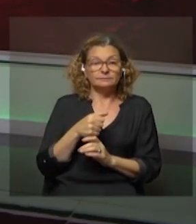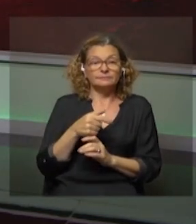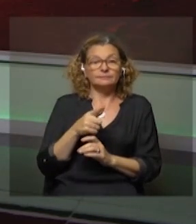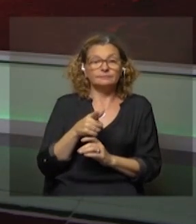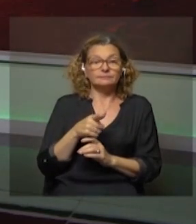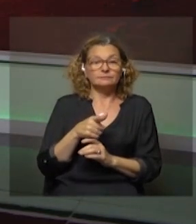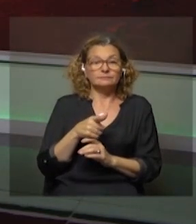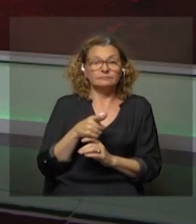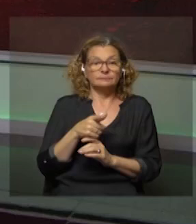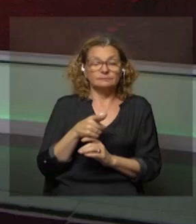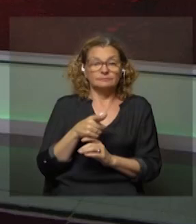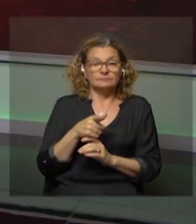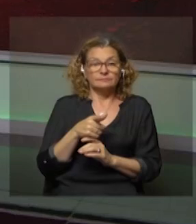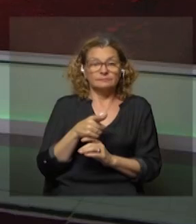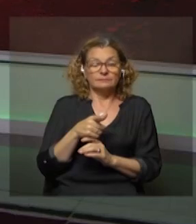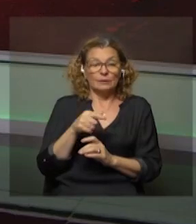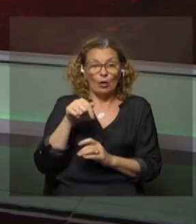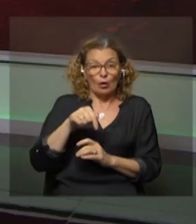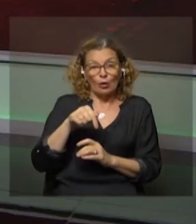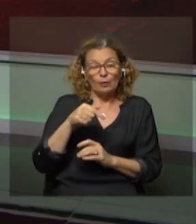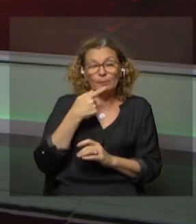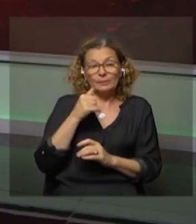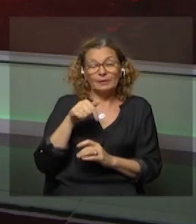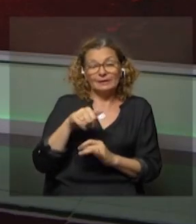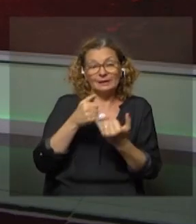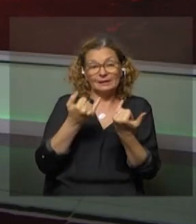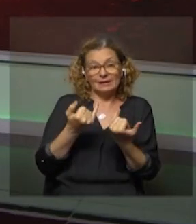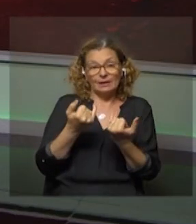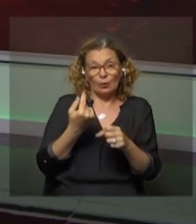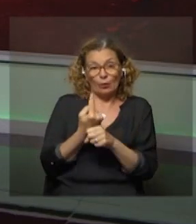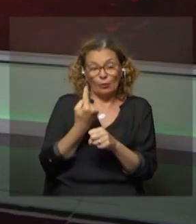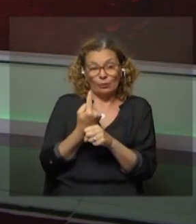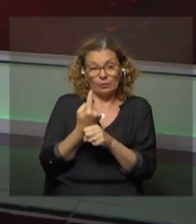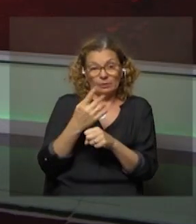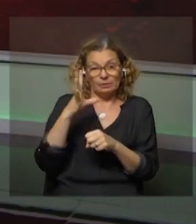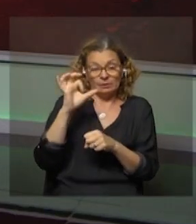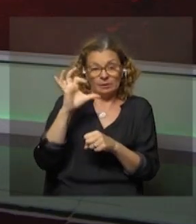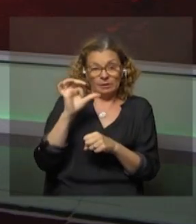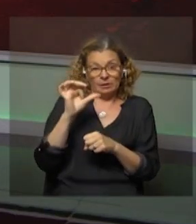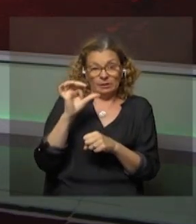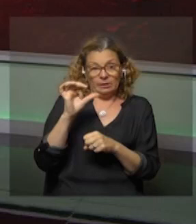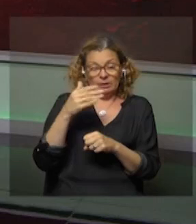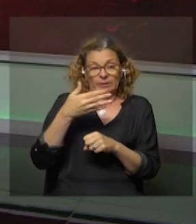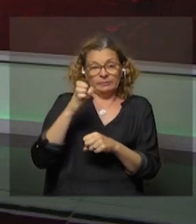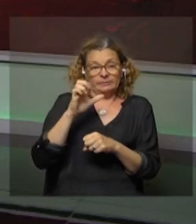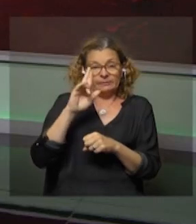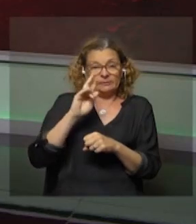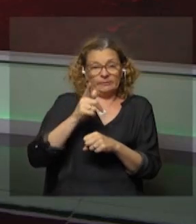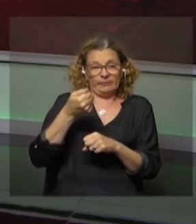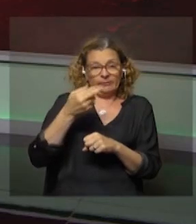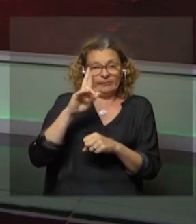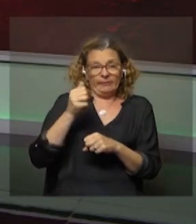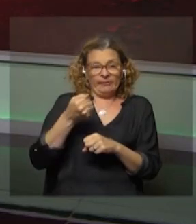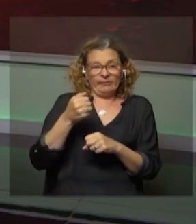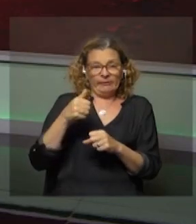en una de sus áreas hoy este mismo día 1 de los senadores involucrados Mario Vergara fue